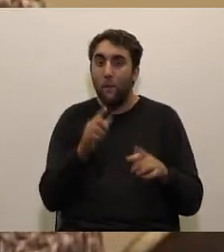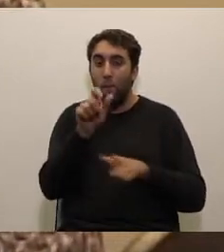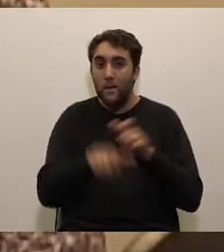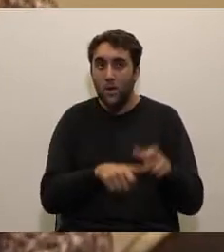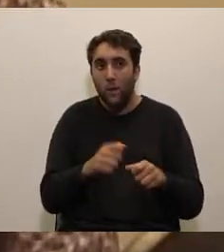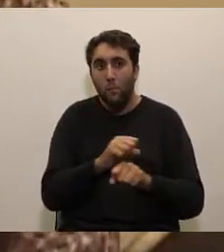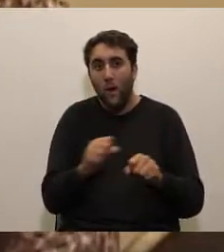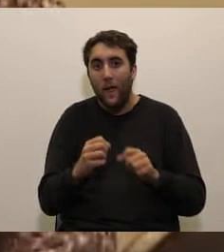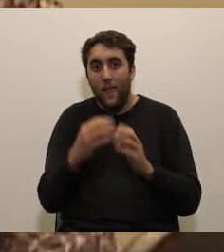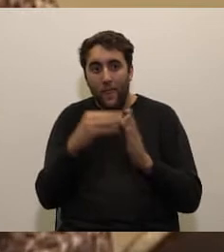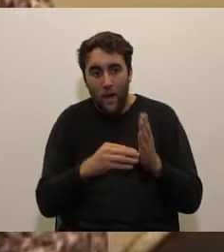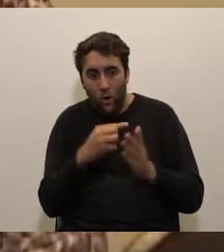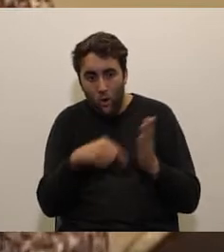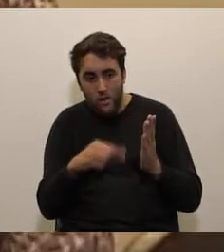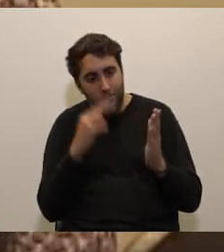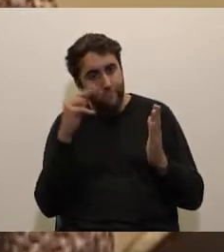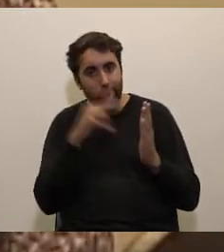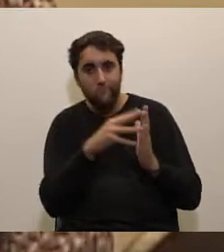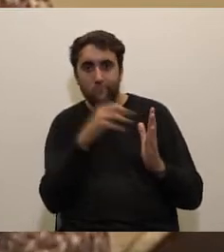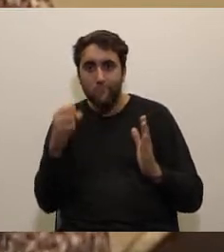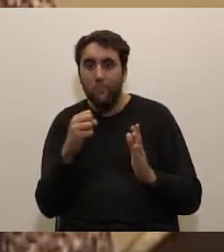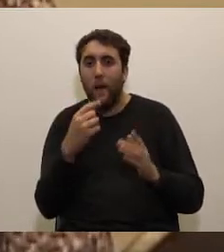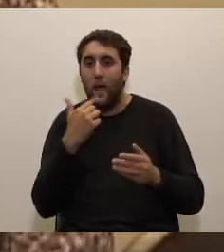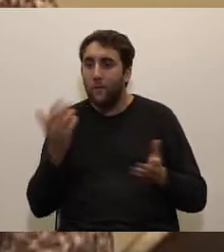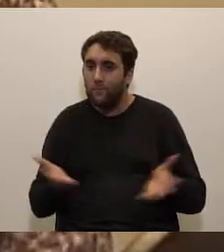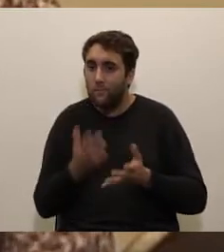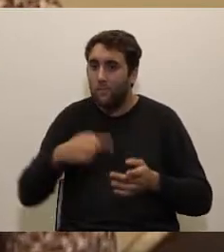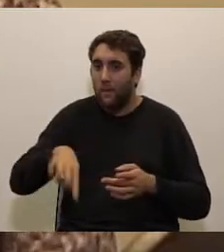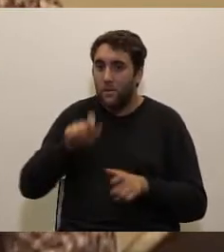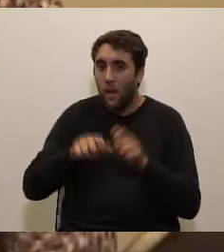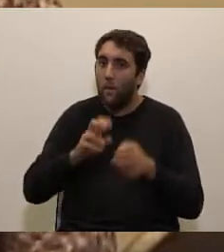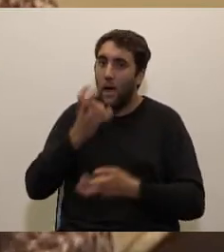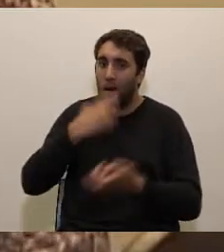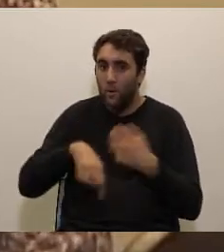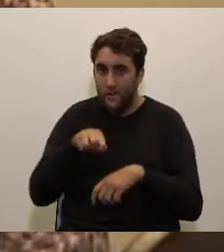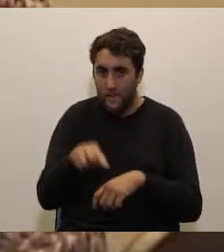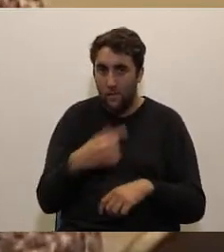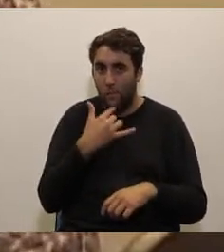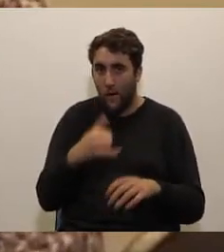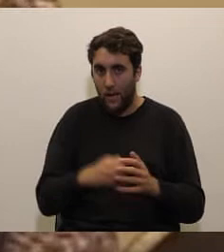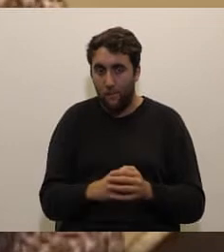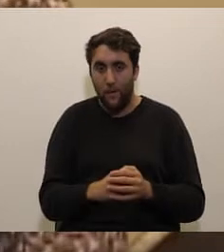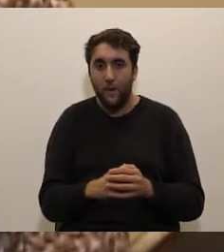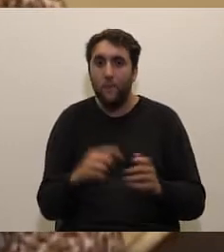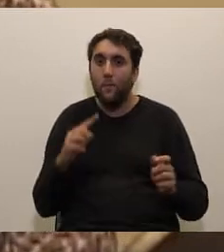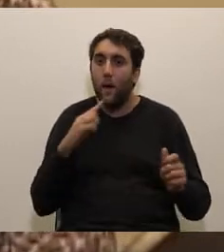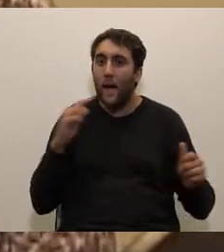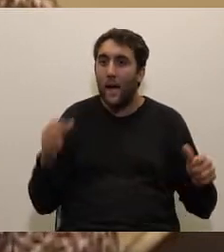esos contenidos y justamente incentivar que se reutilicen, ¿no? Por ejemplo, una acción